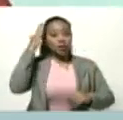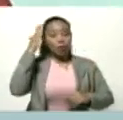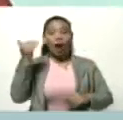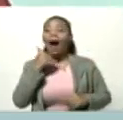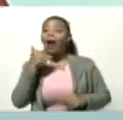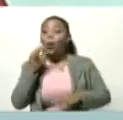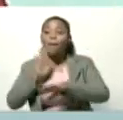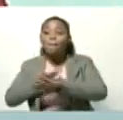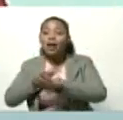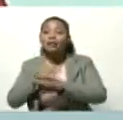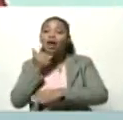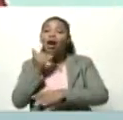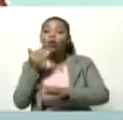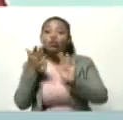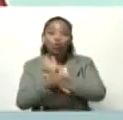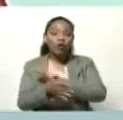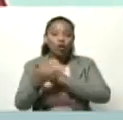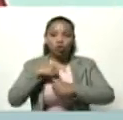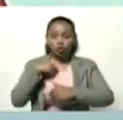eso.